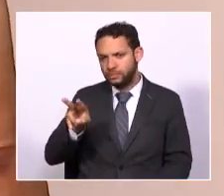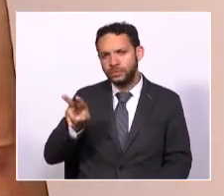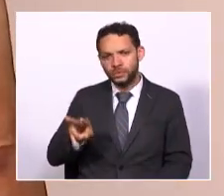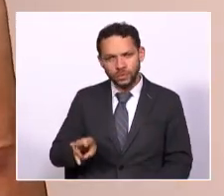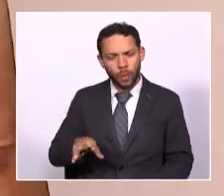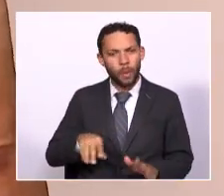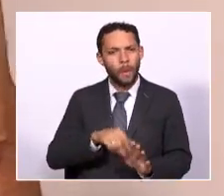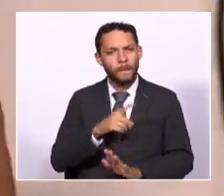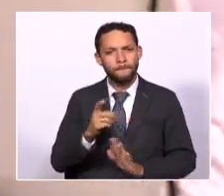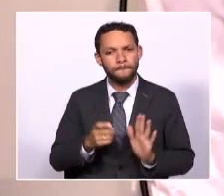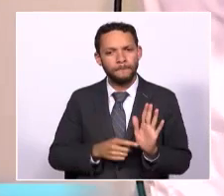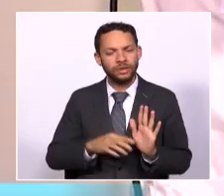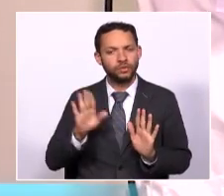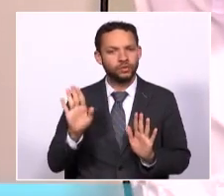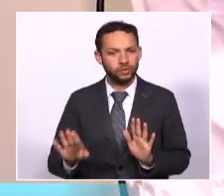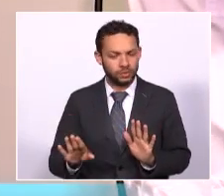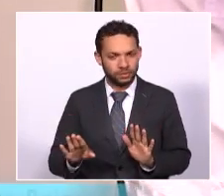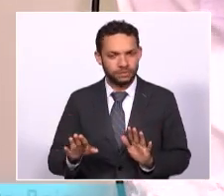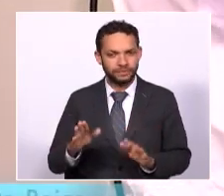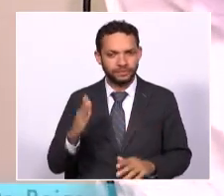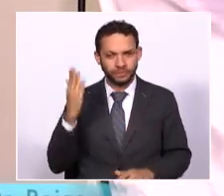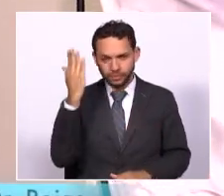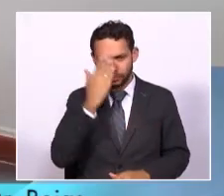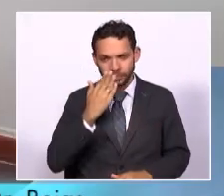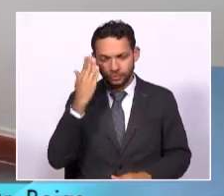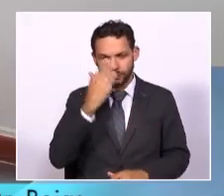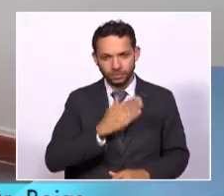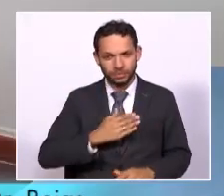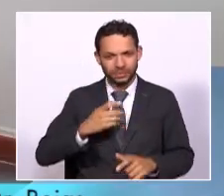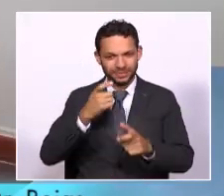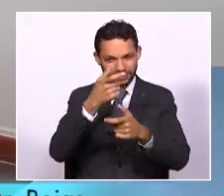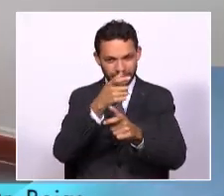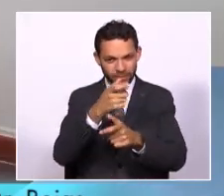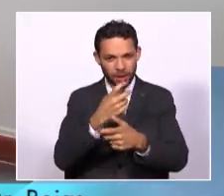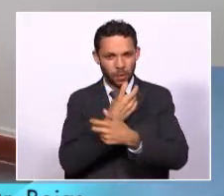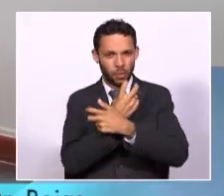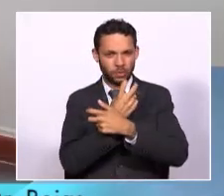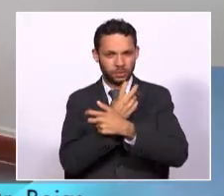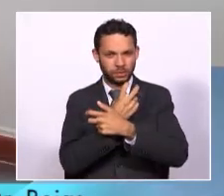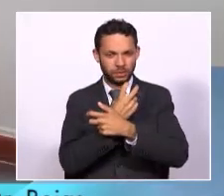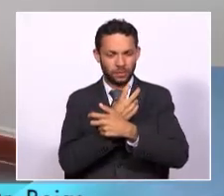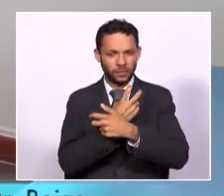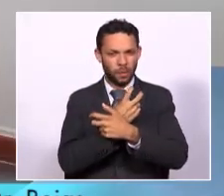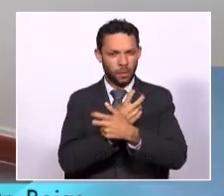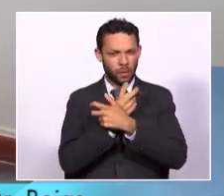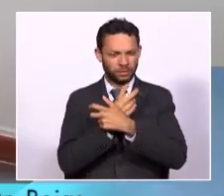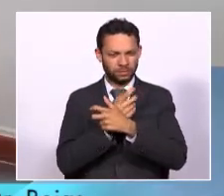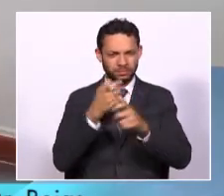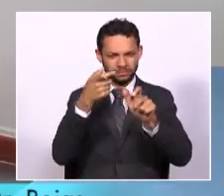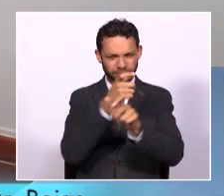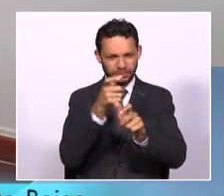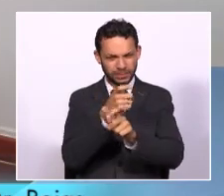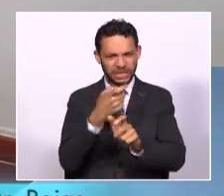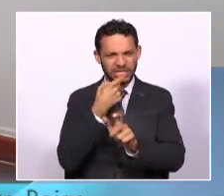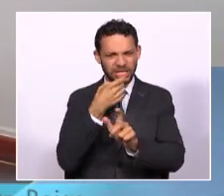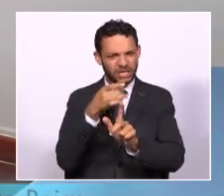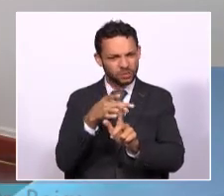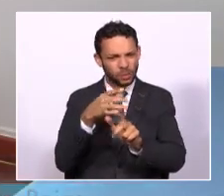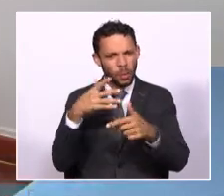esto. A ver, esta es la columna de José, era un paciente más grande. Y ustedes dicen, ¿será